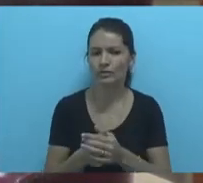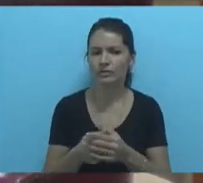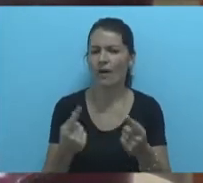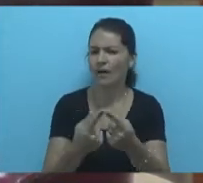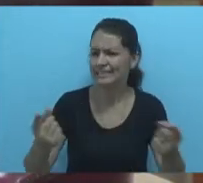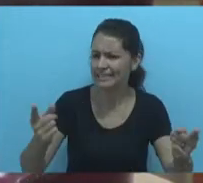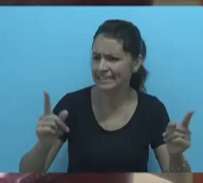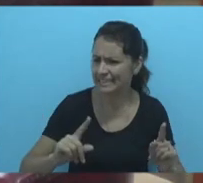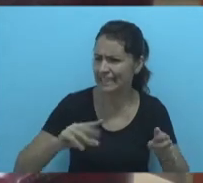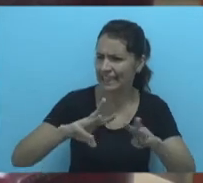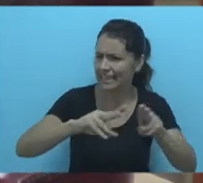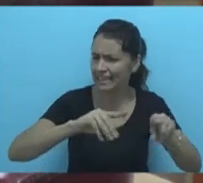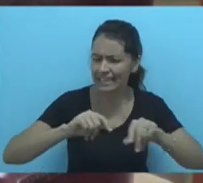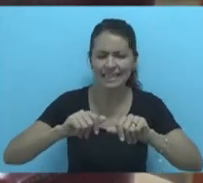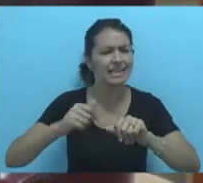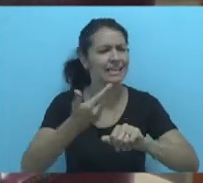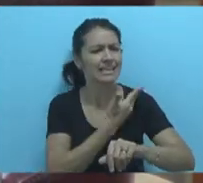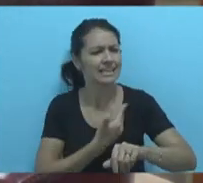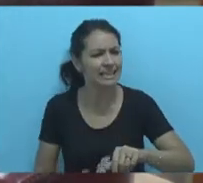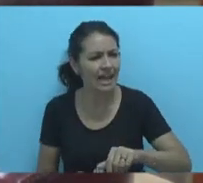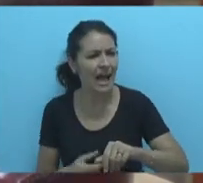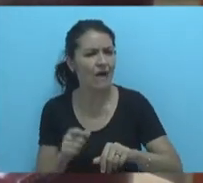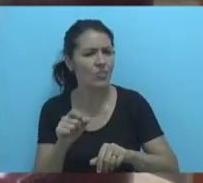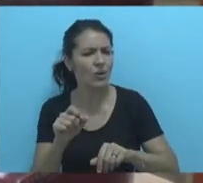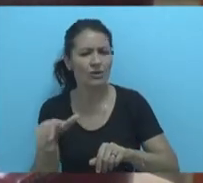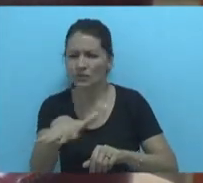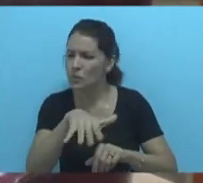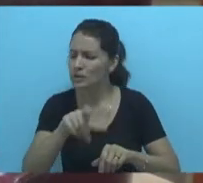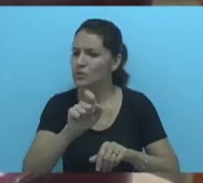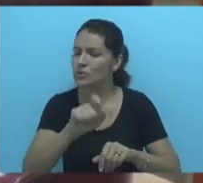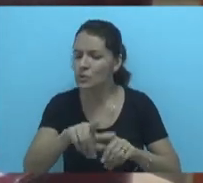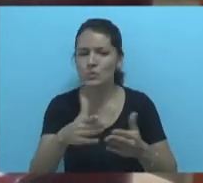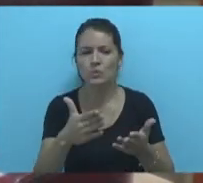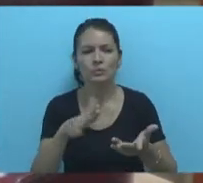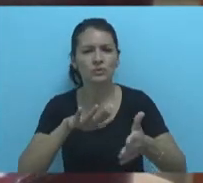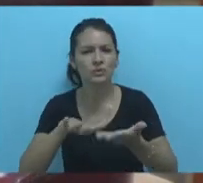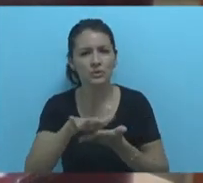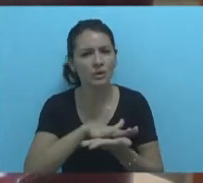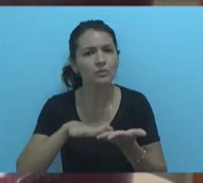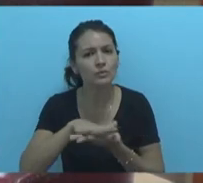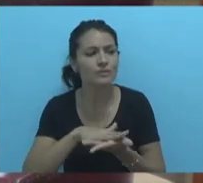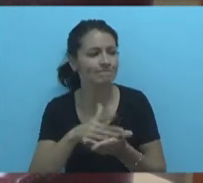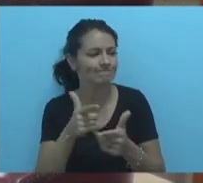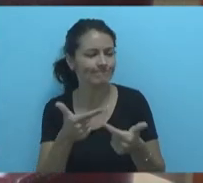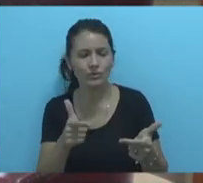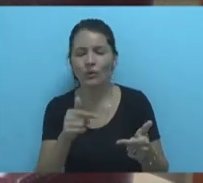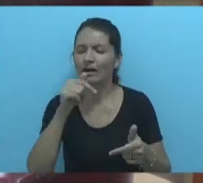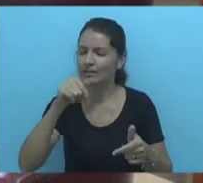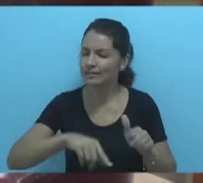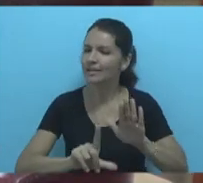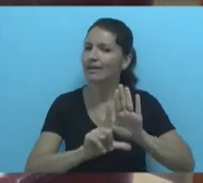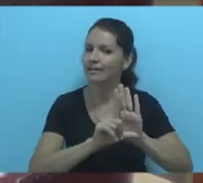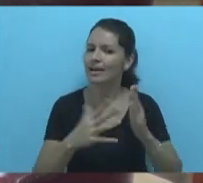resolverlo. Y estos procesos que se han dado en las ciudades, que ha sido muy diverso. Acá recordemos que los procesos de